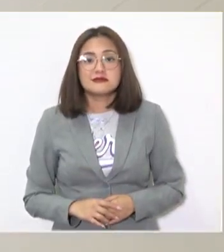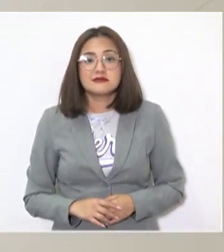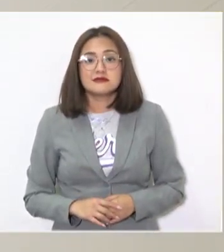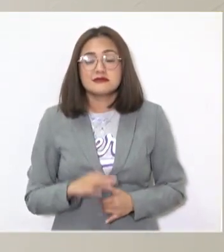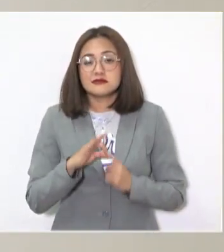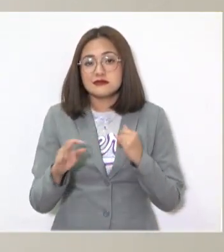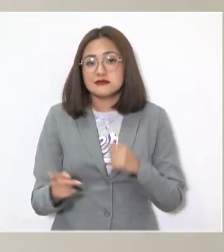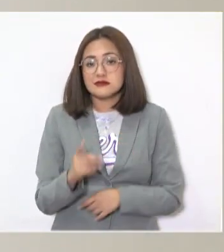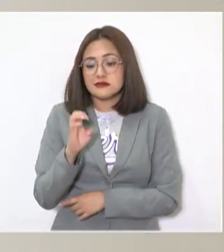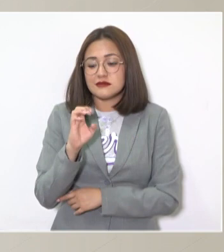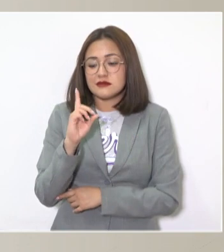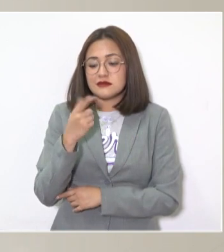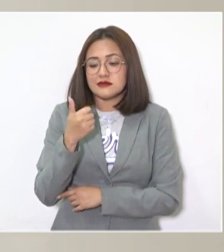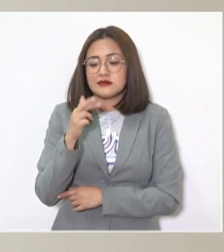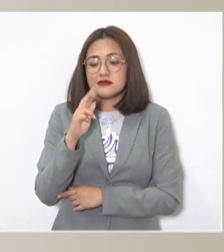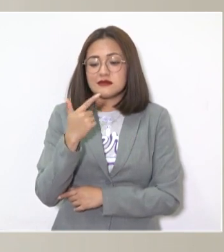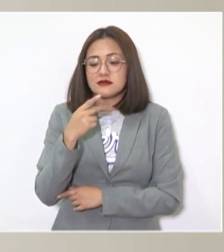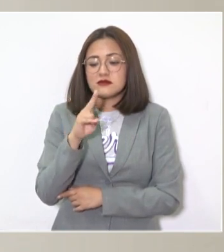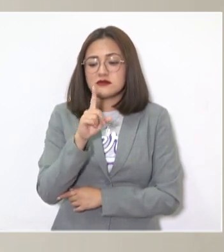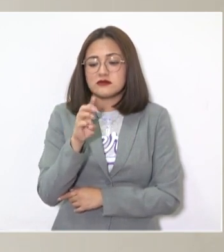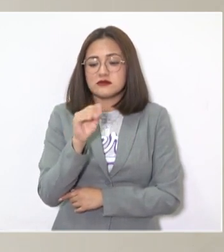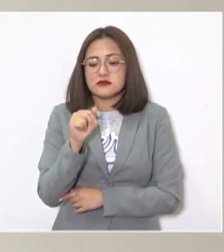Última pregunta, Edgar Guzmán, Ángulo 7.